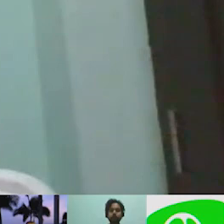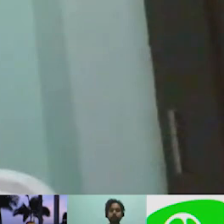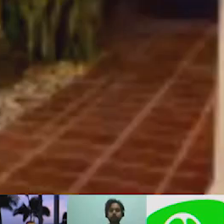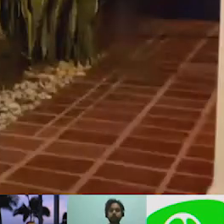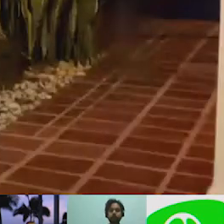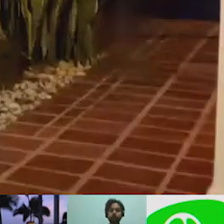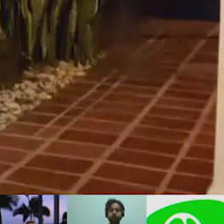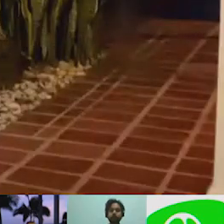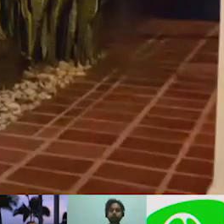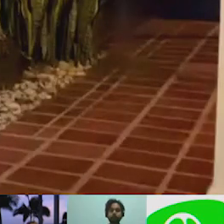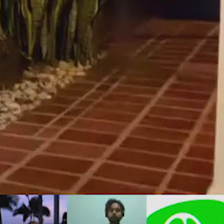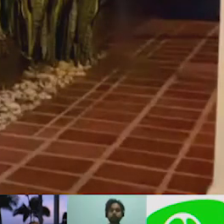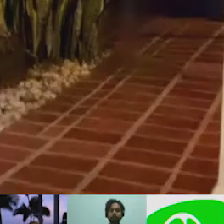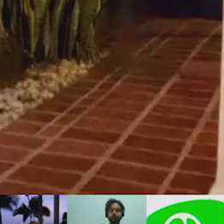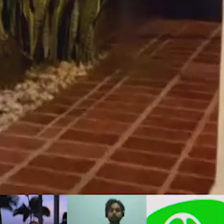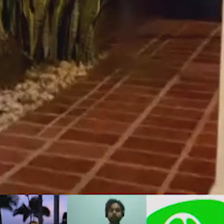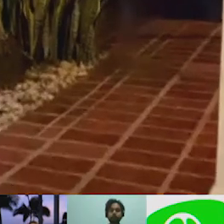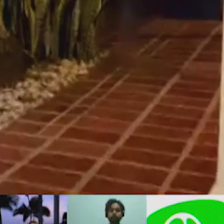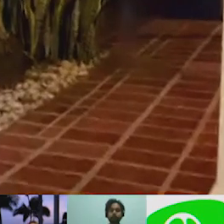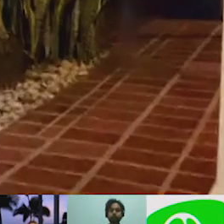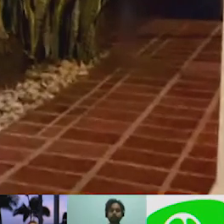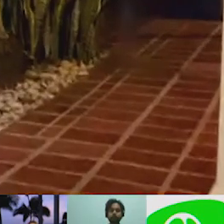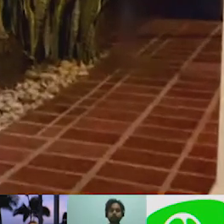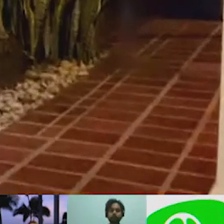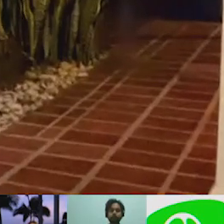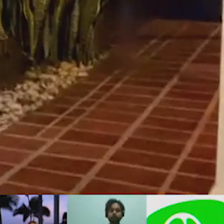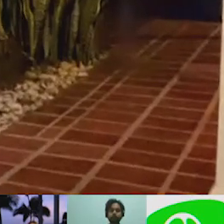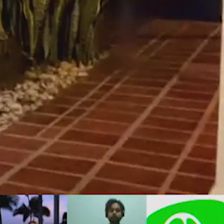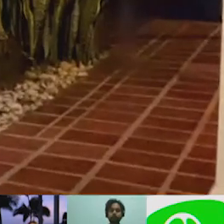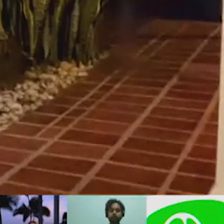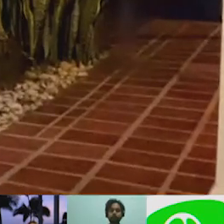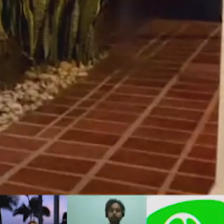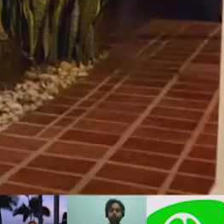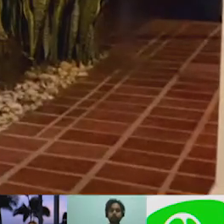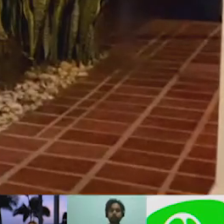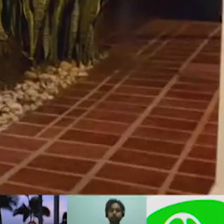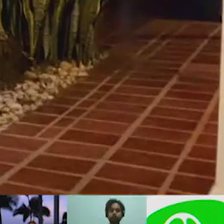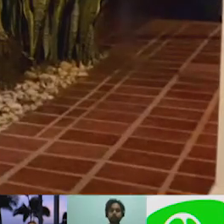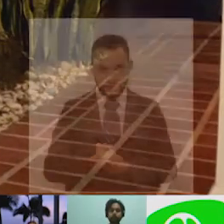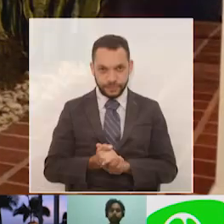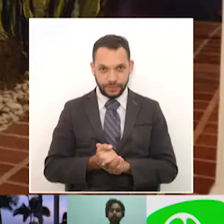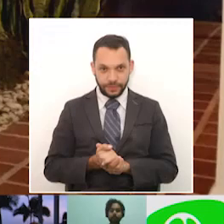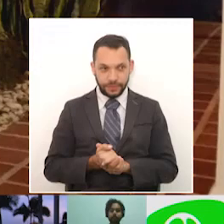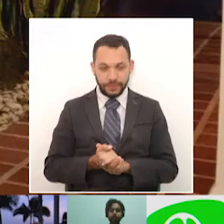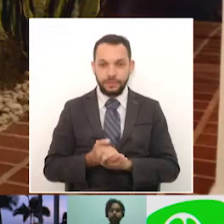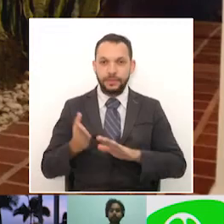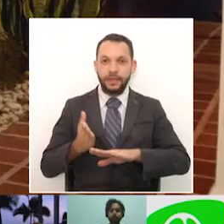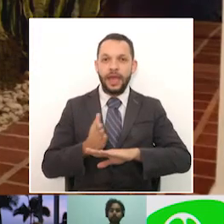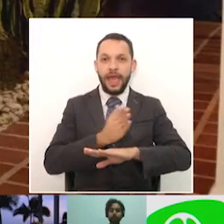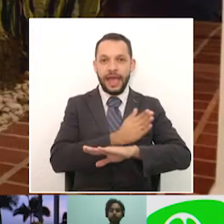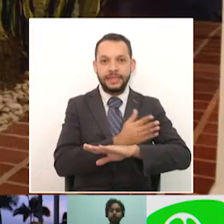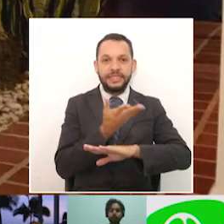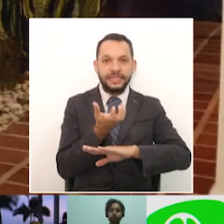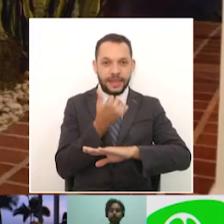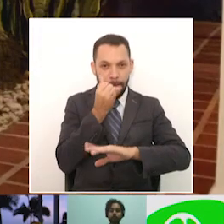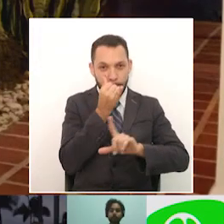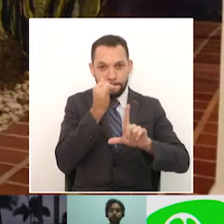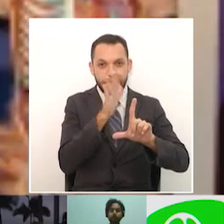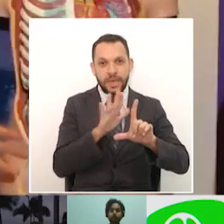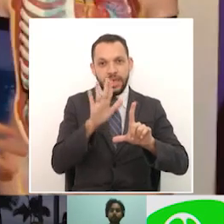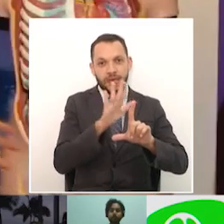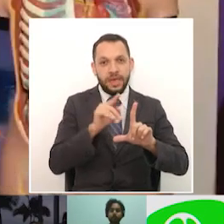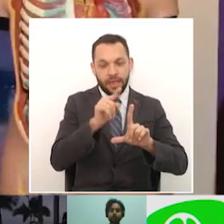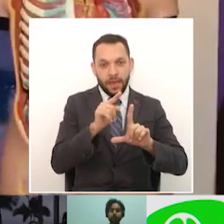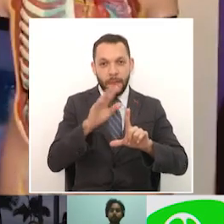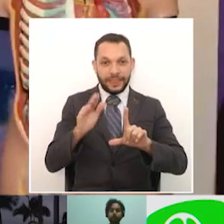Antes de eso, padre, antes de preguntarle a Uttam, queremos compartir unos videos que tenemos de la escuela, porque debemos ir a un